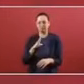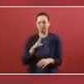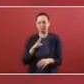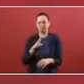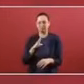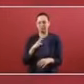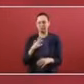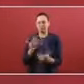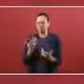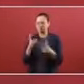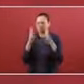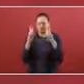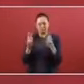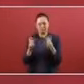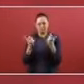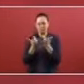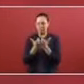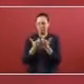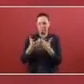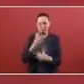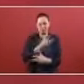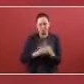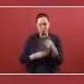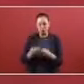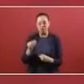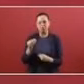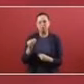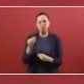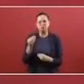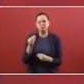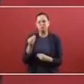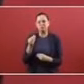hasta financieros, en organismos